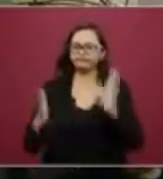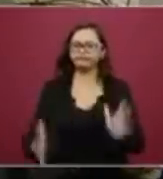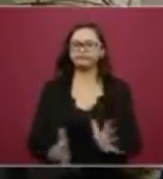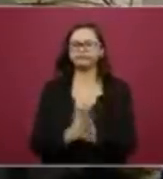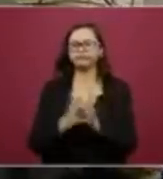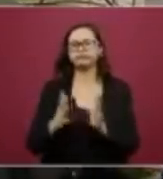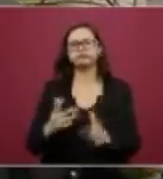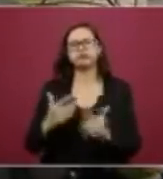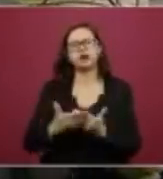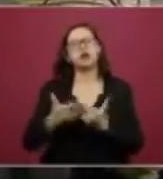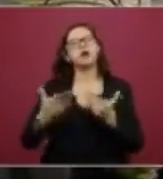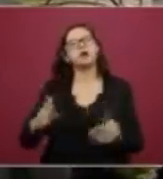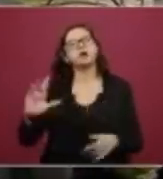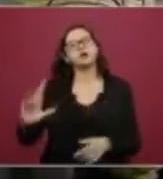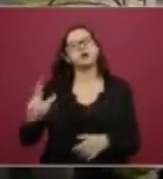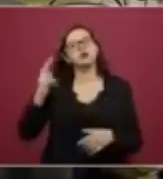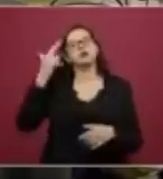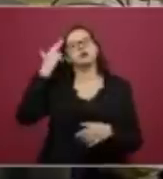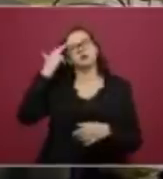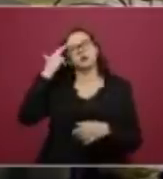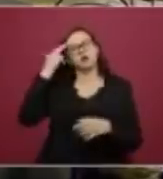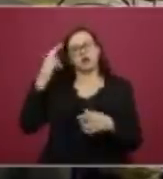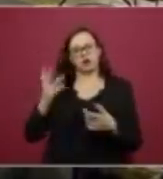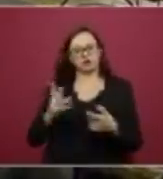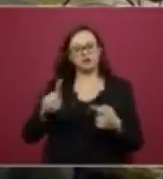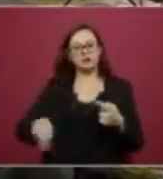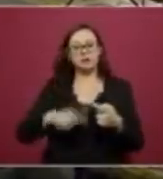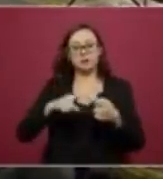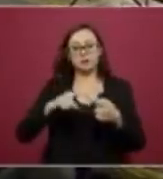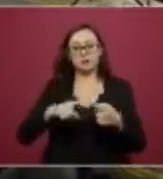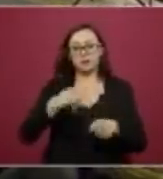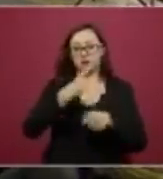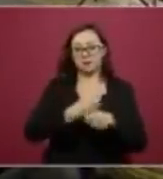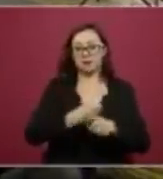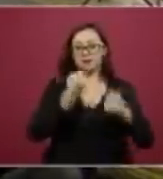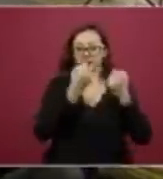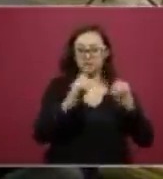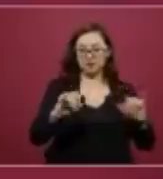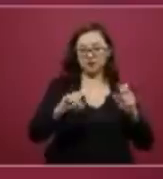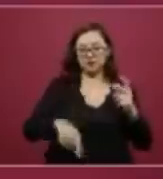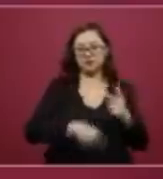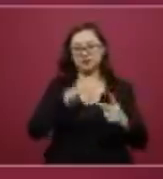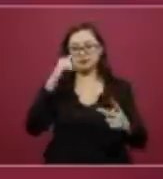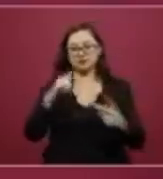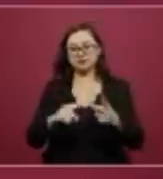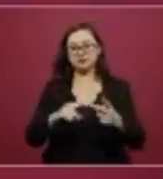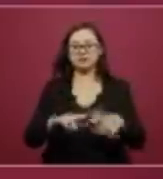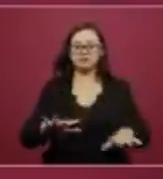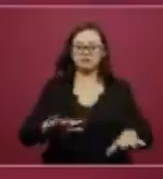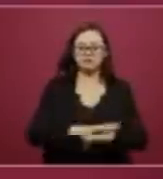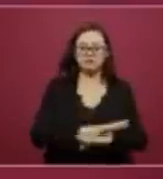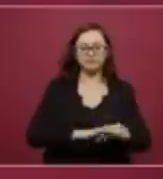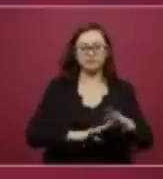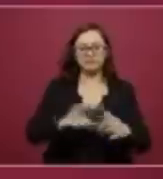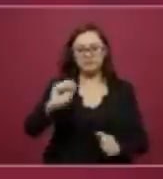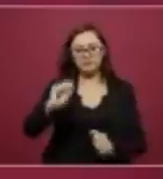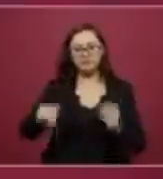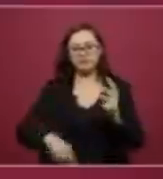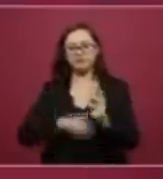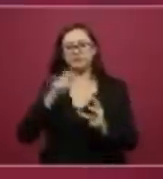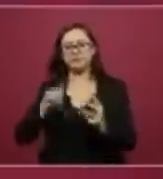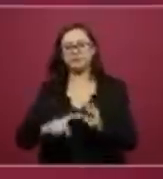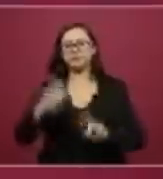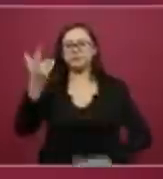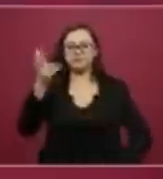Recapitulando, la primera fue la independencia, la segunda la reforma, la tercera la revolución.